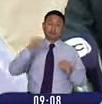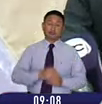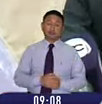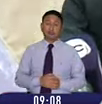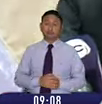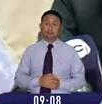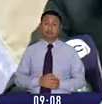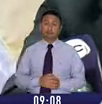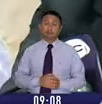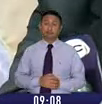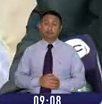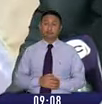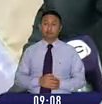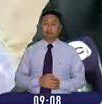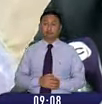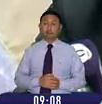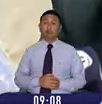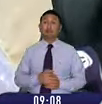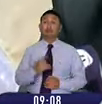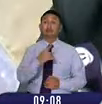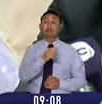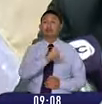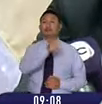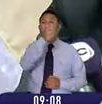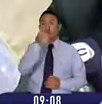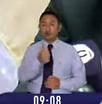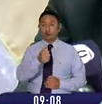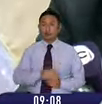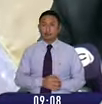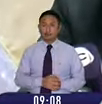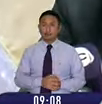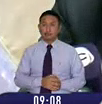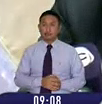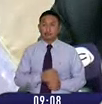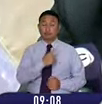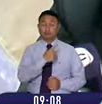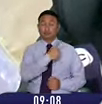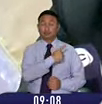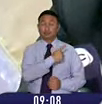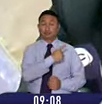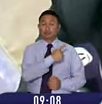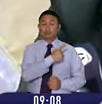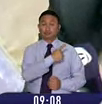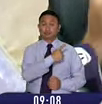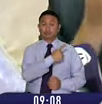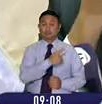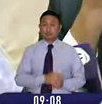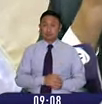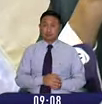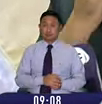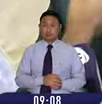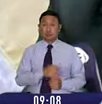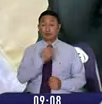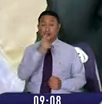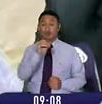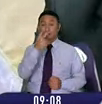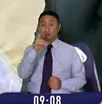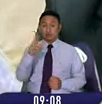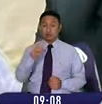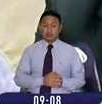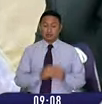16.167. Las medidas cautelares, al 2018 495, al